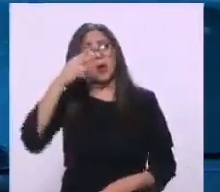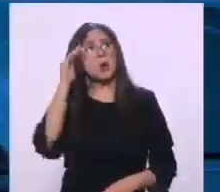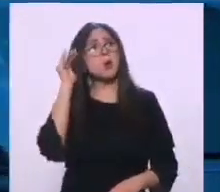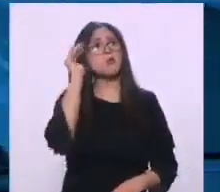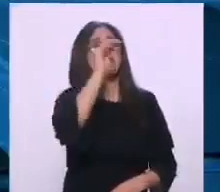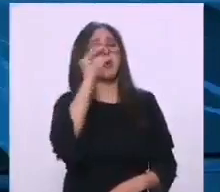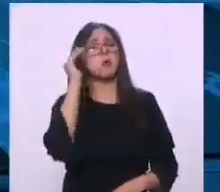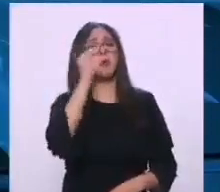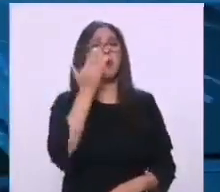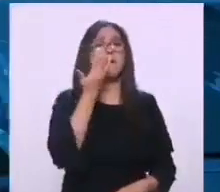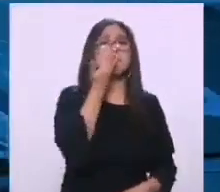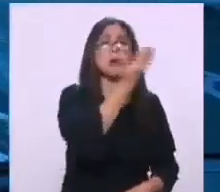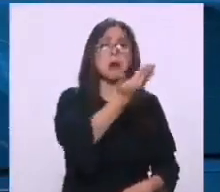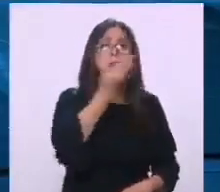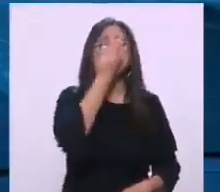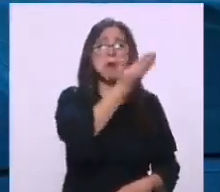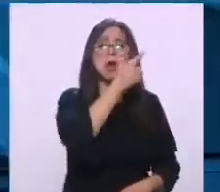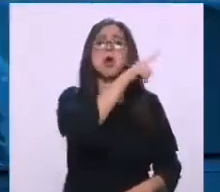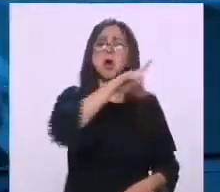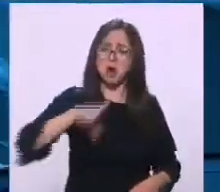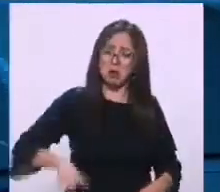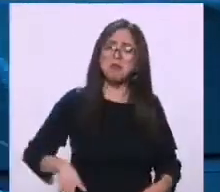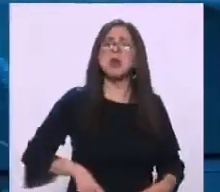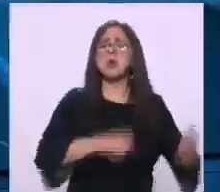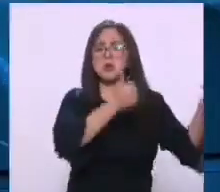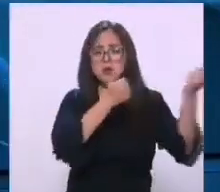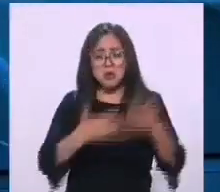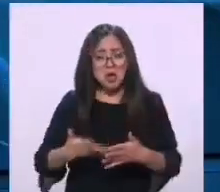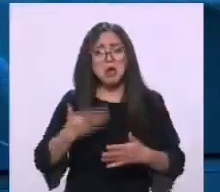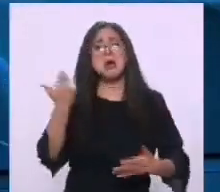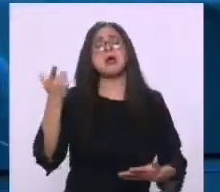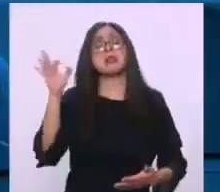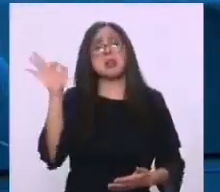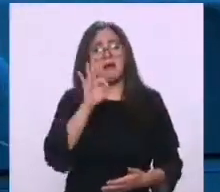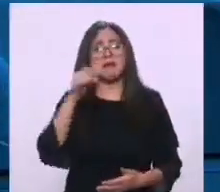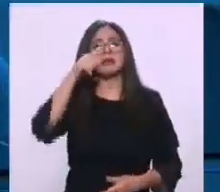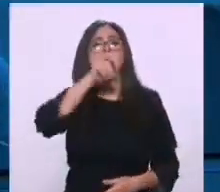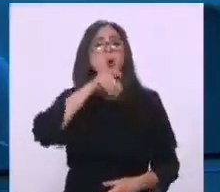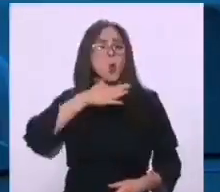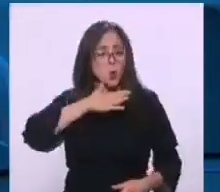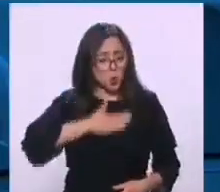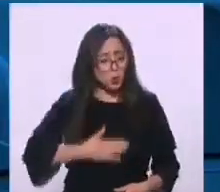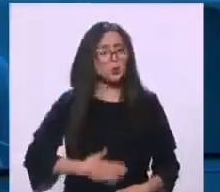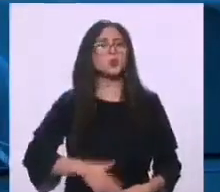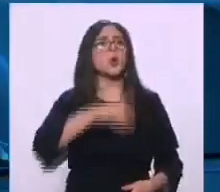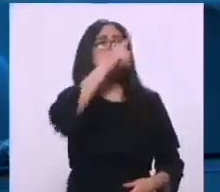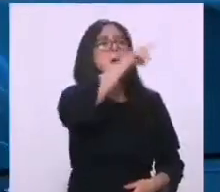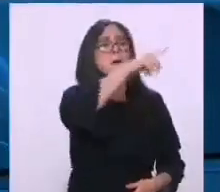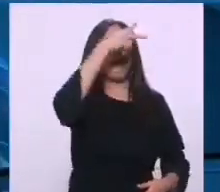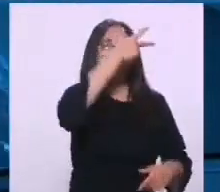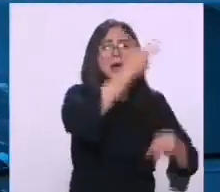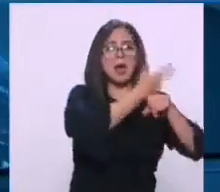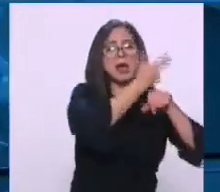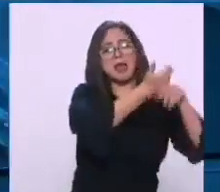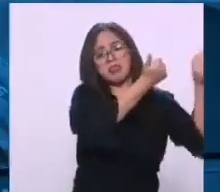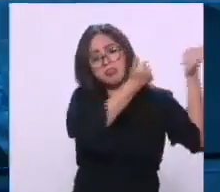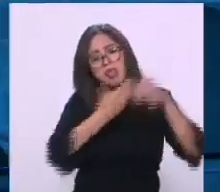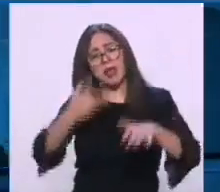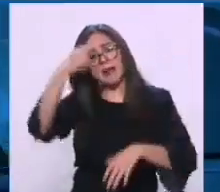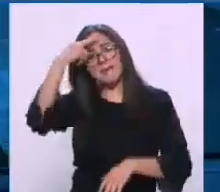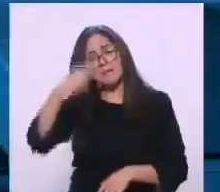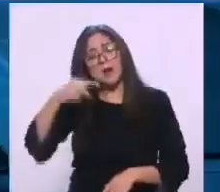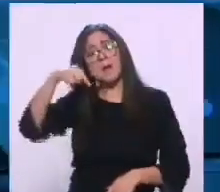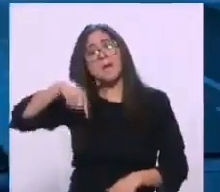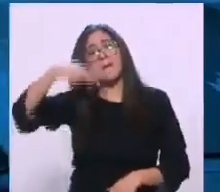Obradorista al gobierno de los Estados Unidos, pues también habría que ver aquí una justa correspondencia, ¿no? Entonces, sí, a lo mejor hay un poco de presión,